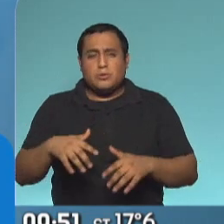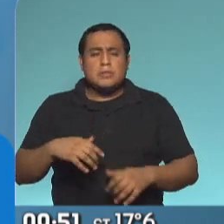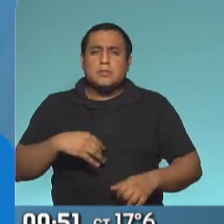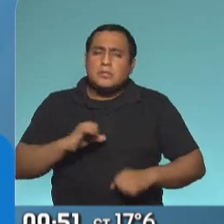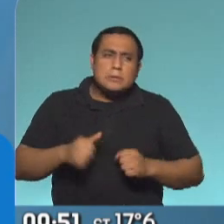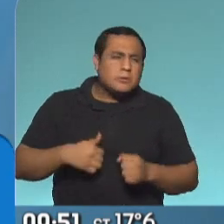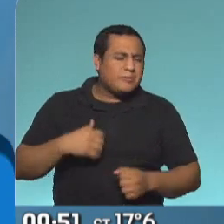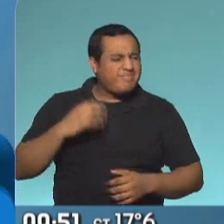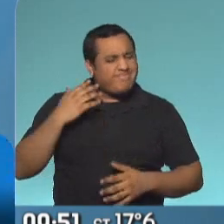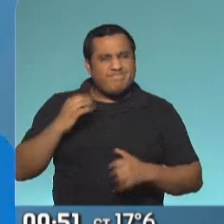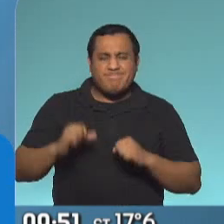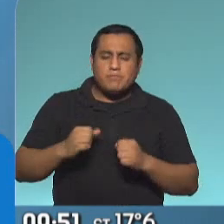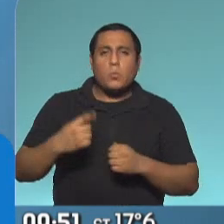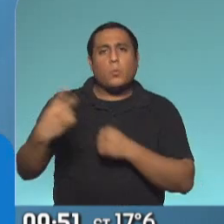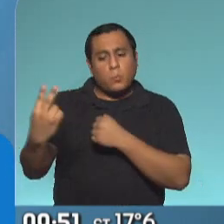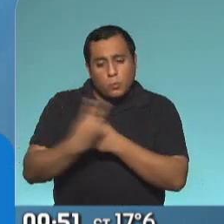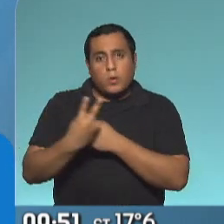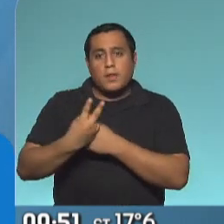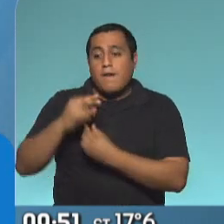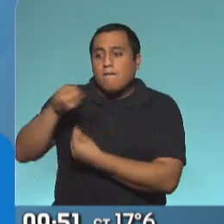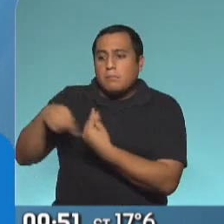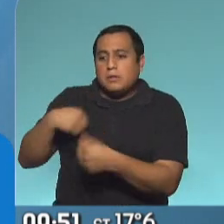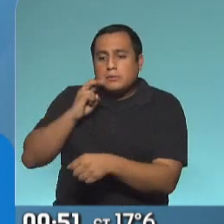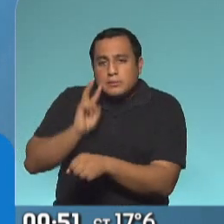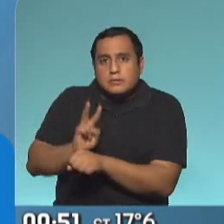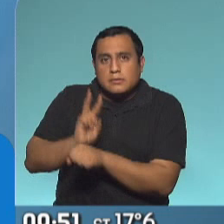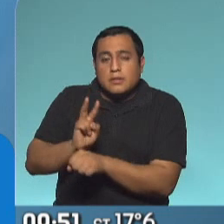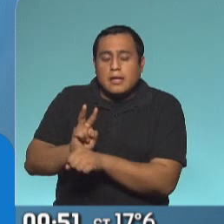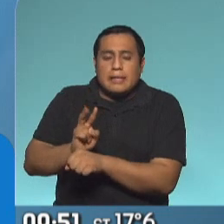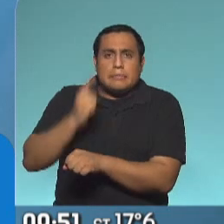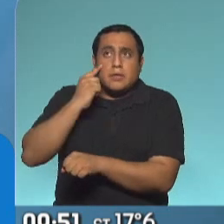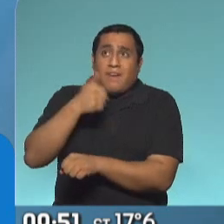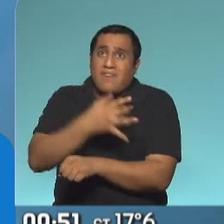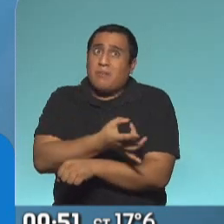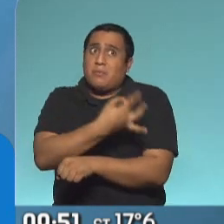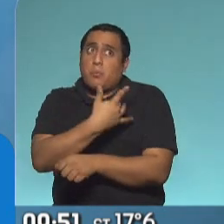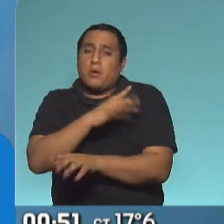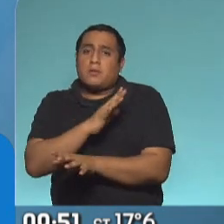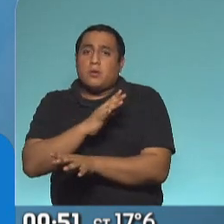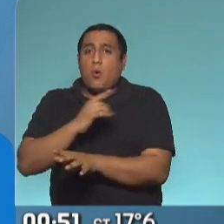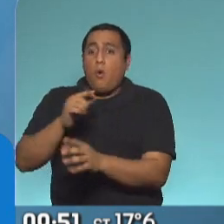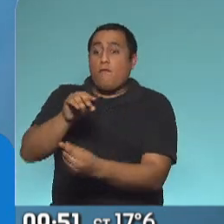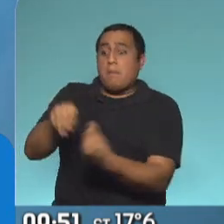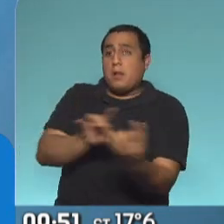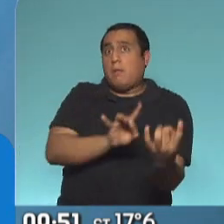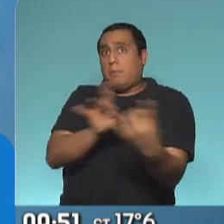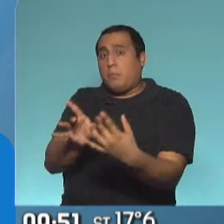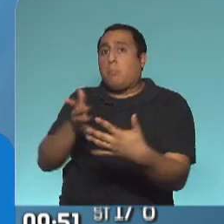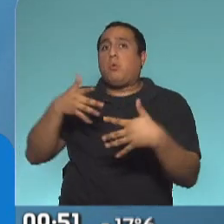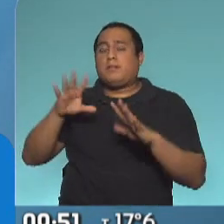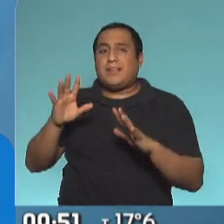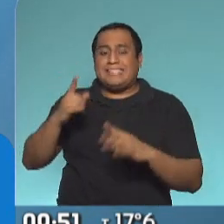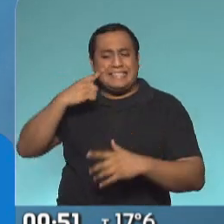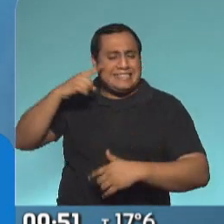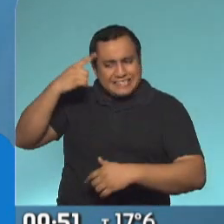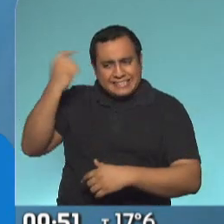cuidándonos tratando de cuidar a nuestros familiares sabiendo que nos podemos contagiar que se contagian familiares nuestros y que los queremos